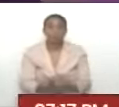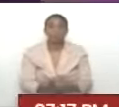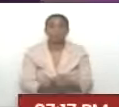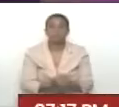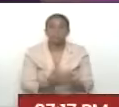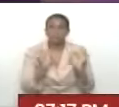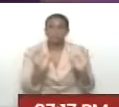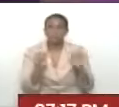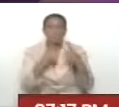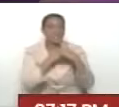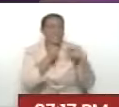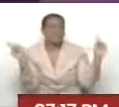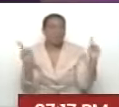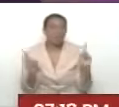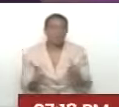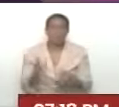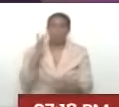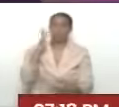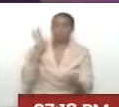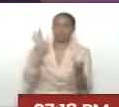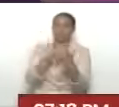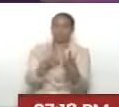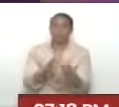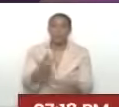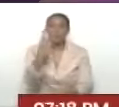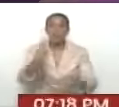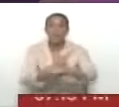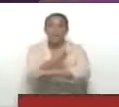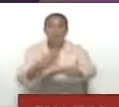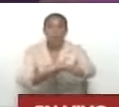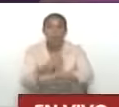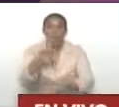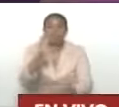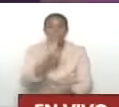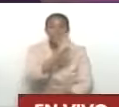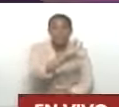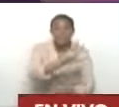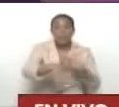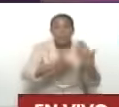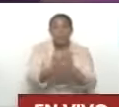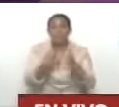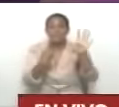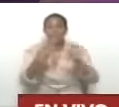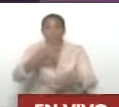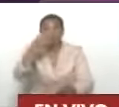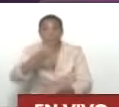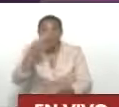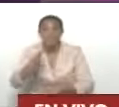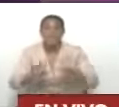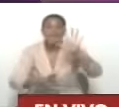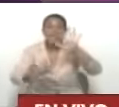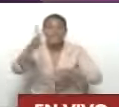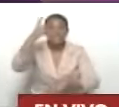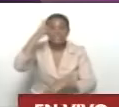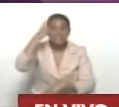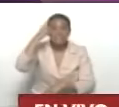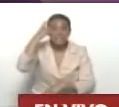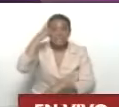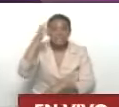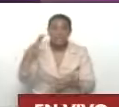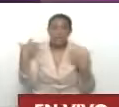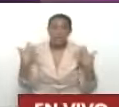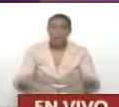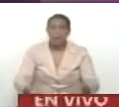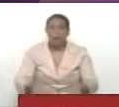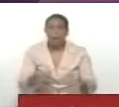disruptivo. Disruptivo. Comenzamos con una hora primero, de 5 a 6. En 15 días ya nosotros estábamos batiendo récord